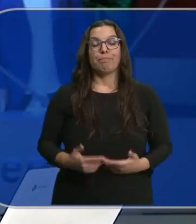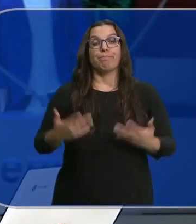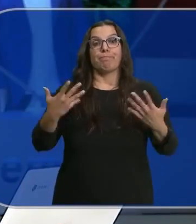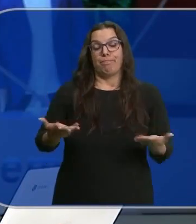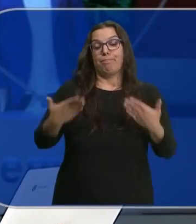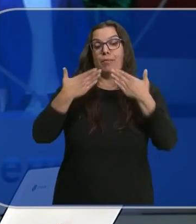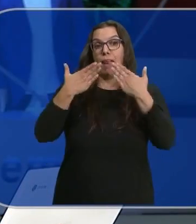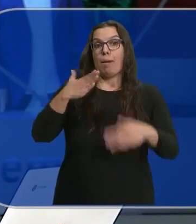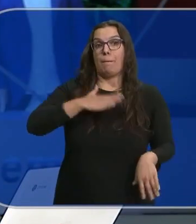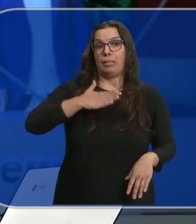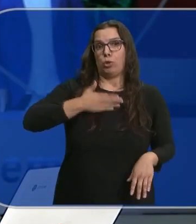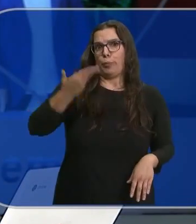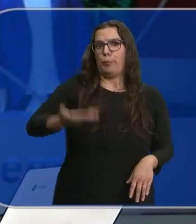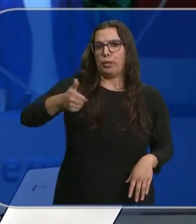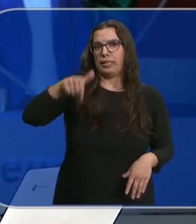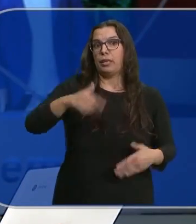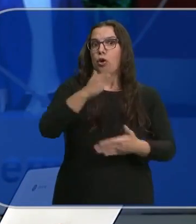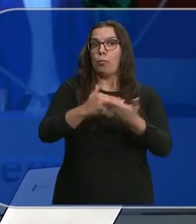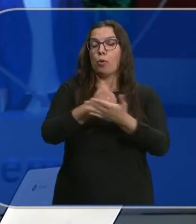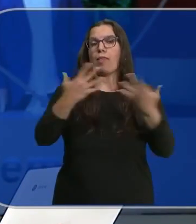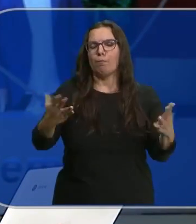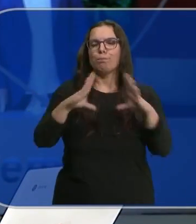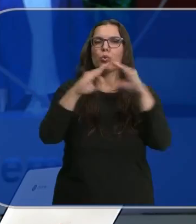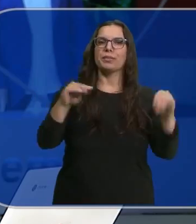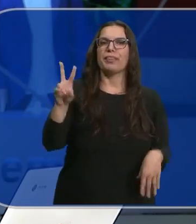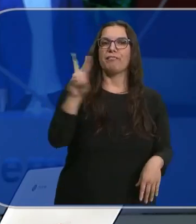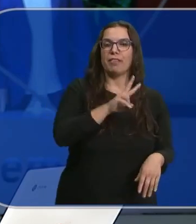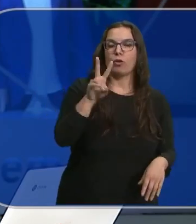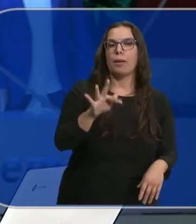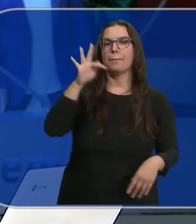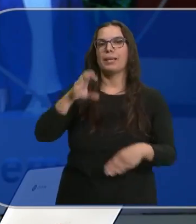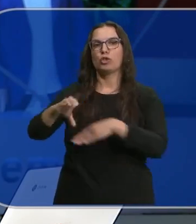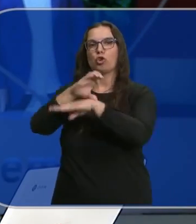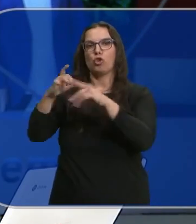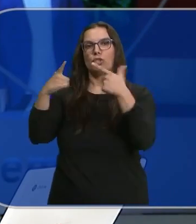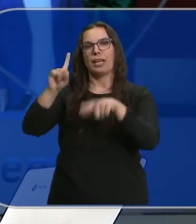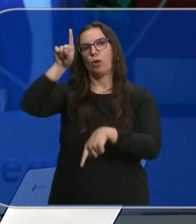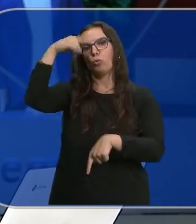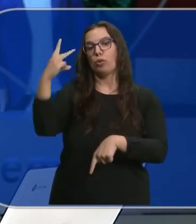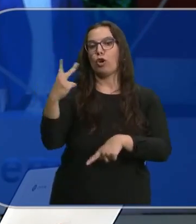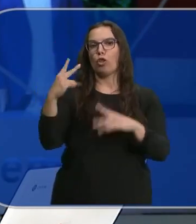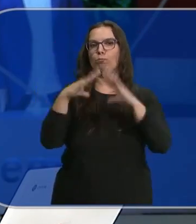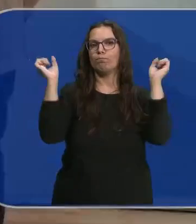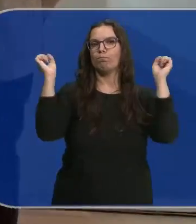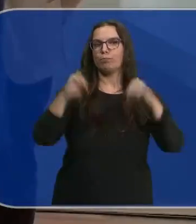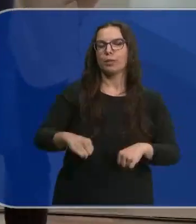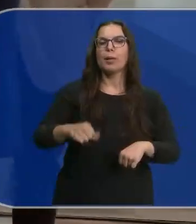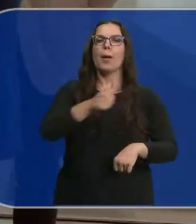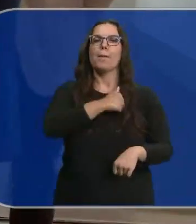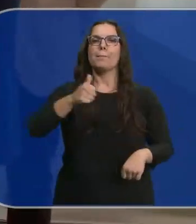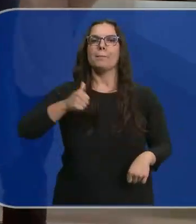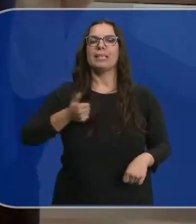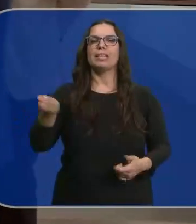Debido al peso que tiene el patrimonio en nuestra comunidad, la Universidad de Valladolid y la Consejería de Cultura han decidido retomar el máster